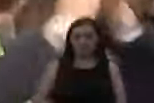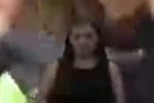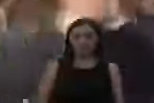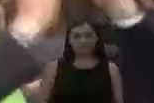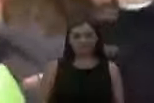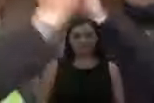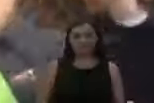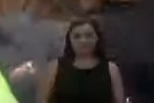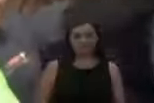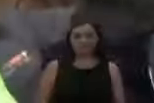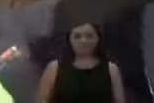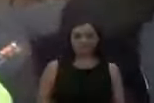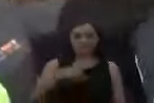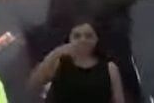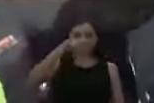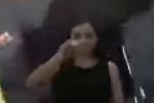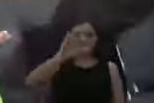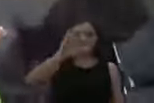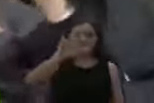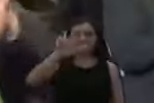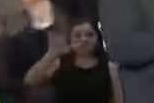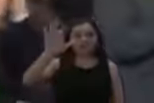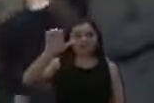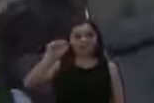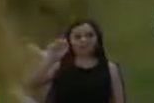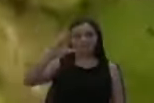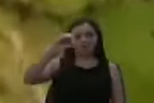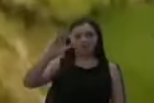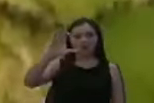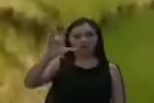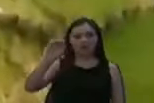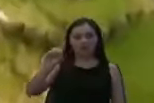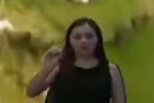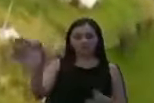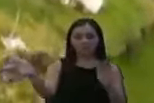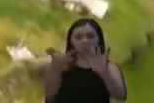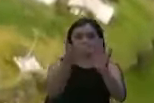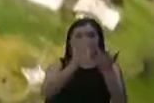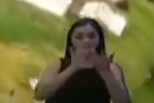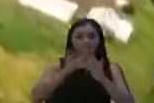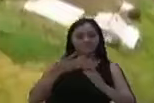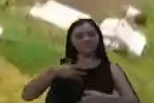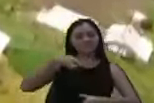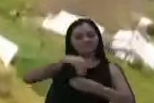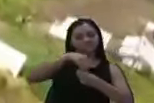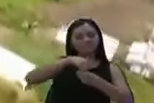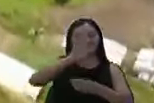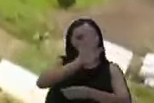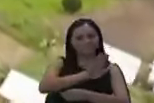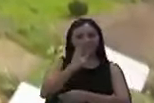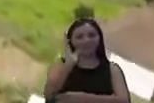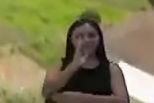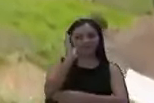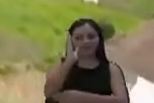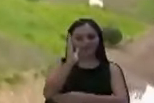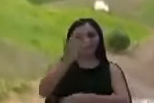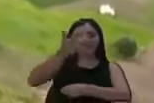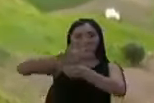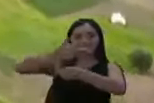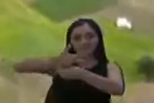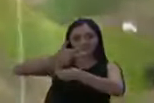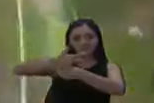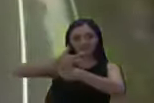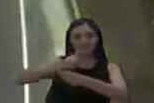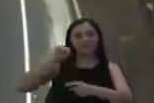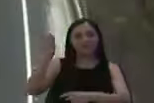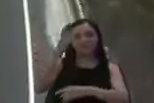carretera p cotal Para nuestras queridas provinci de tunguragua Chimborazo para